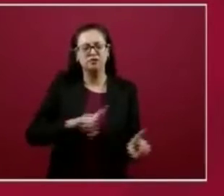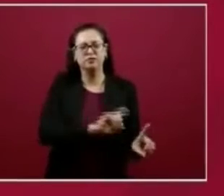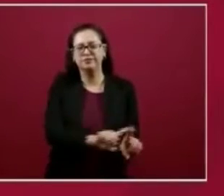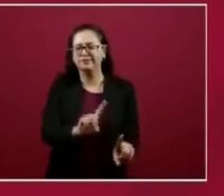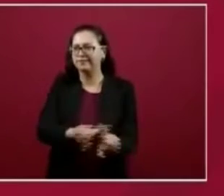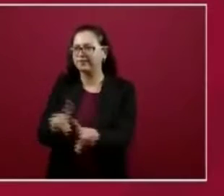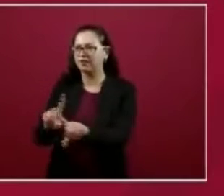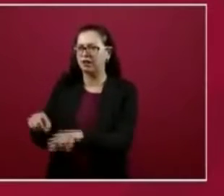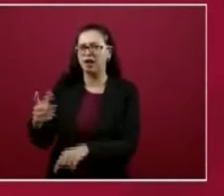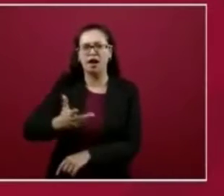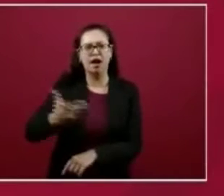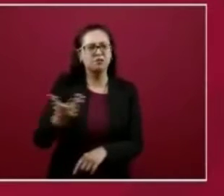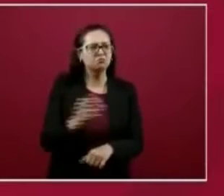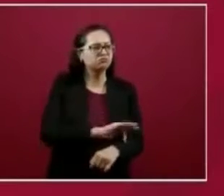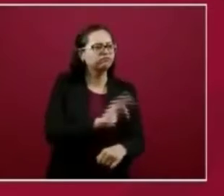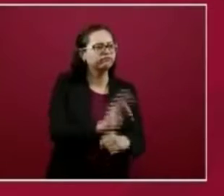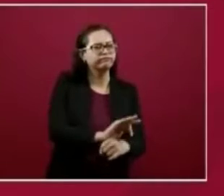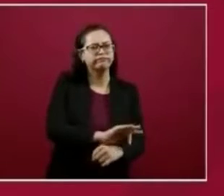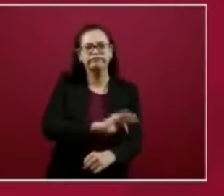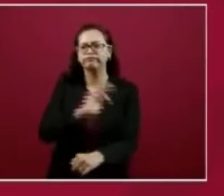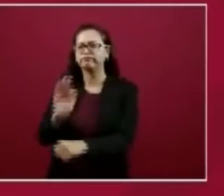No